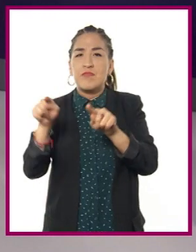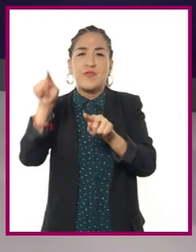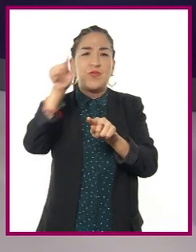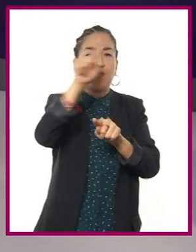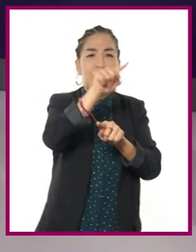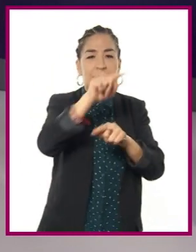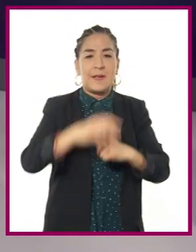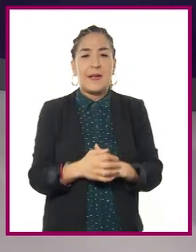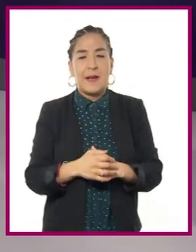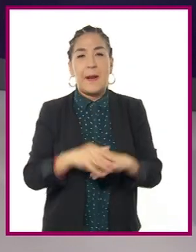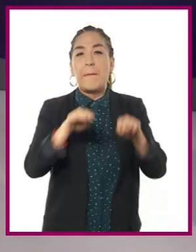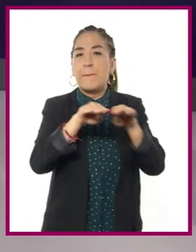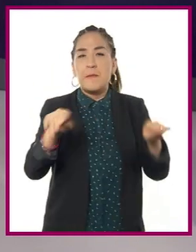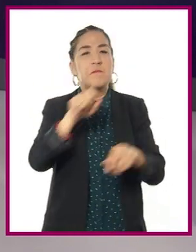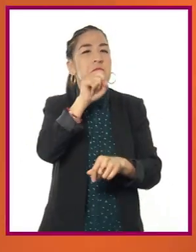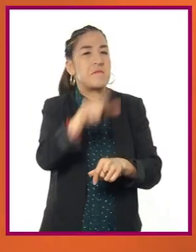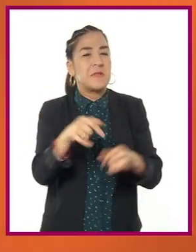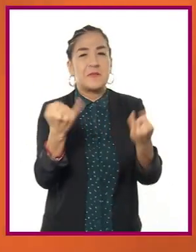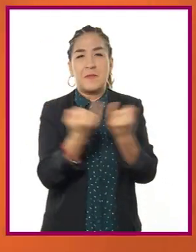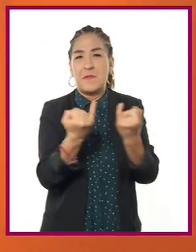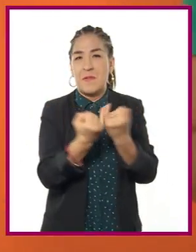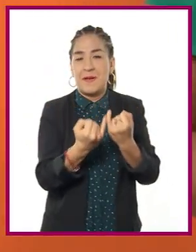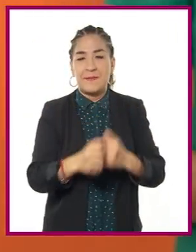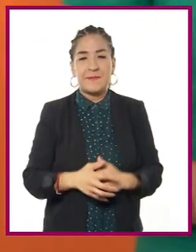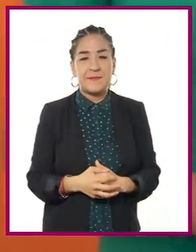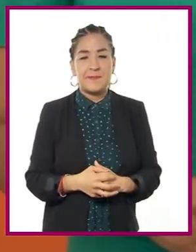del radio es constante.